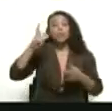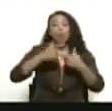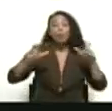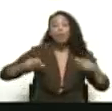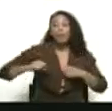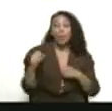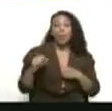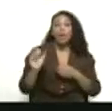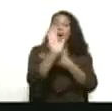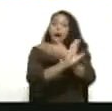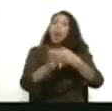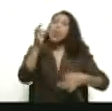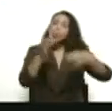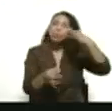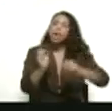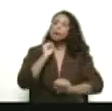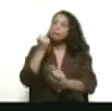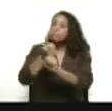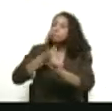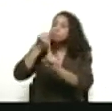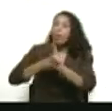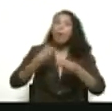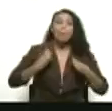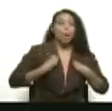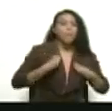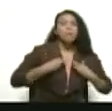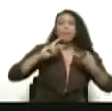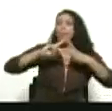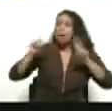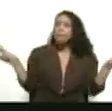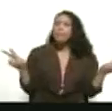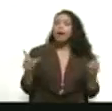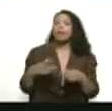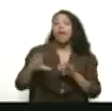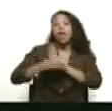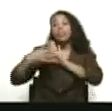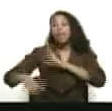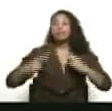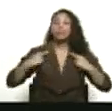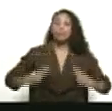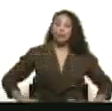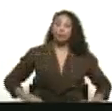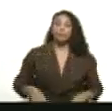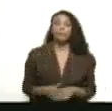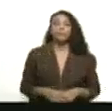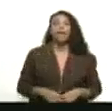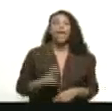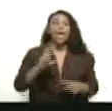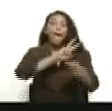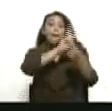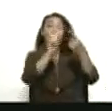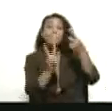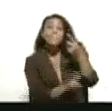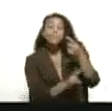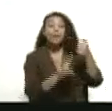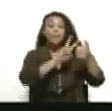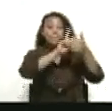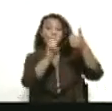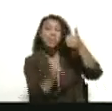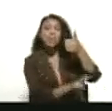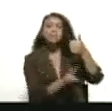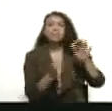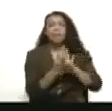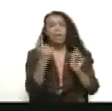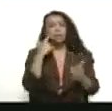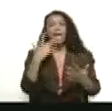que es luchar por la justicia, por la vida, por la paz y los derechos humanos. Importante, vicepresidente. En poco también, para hablar acerca